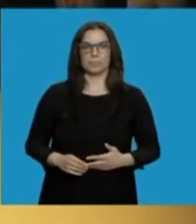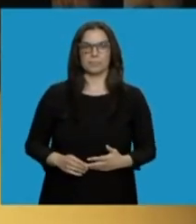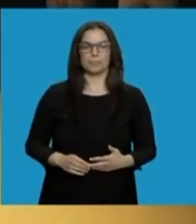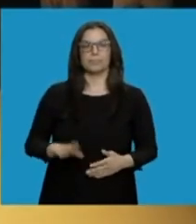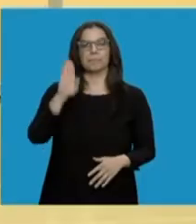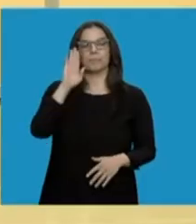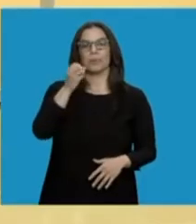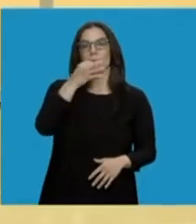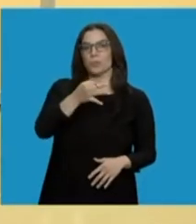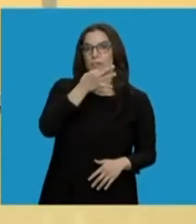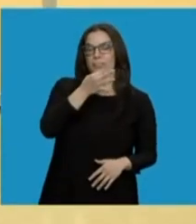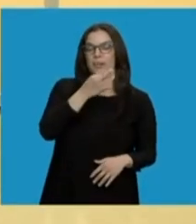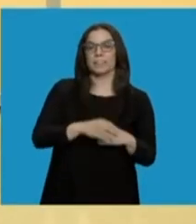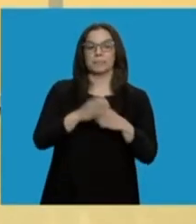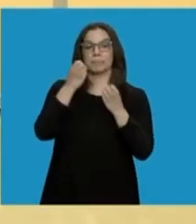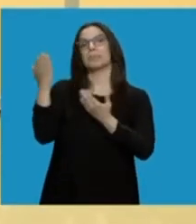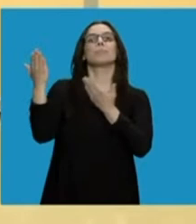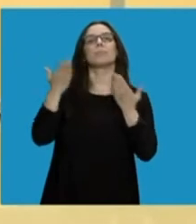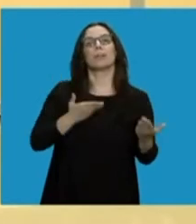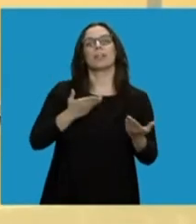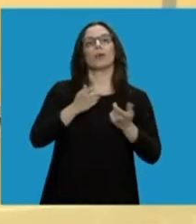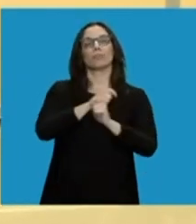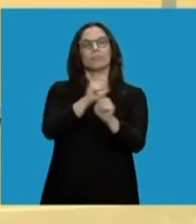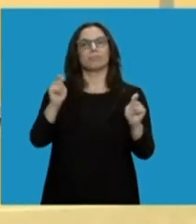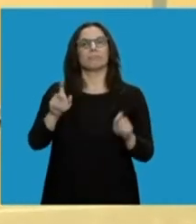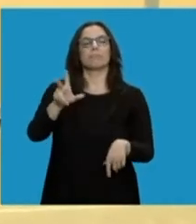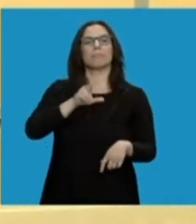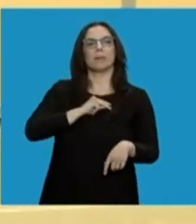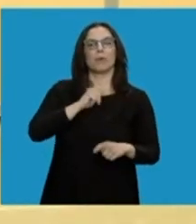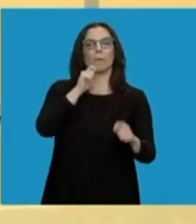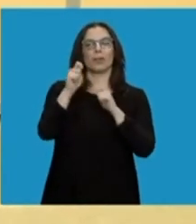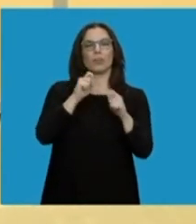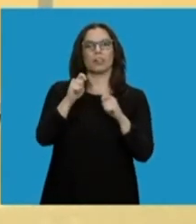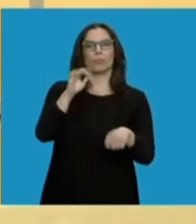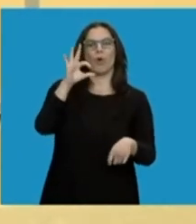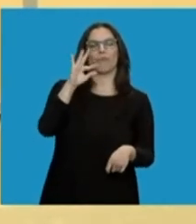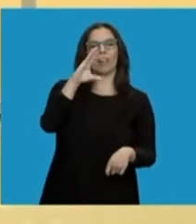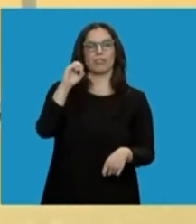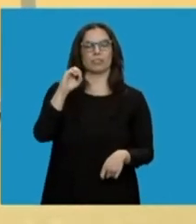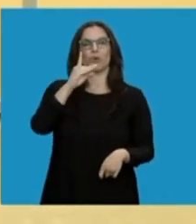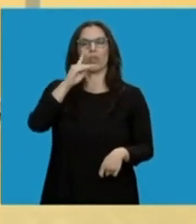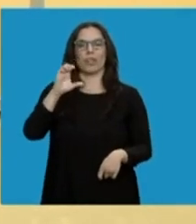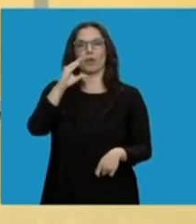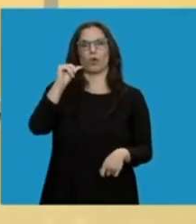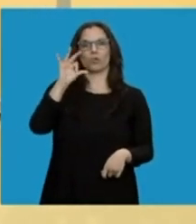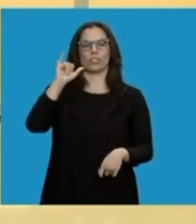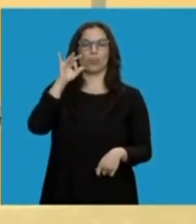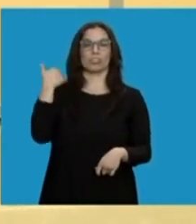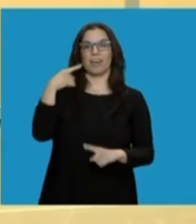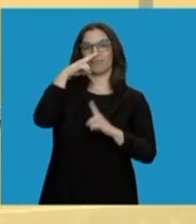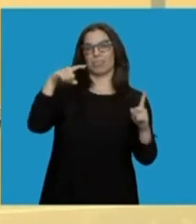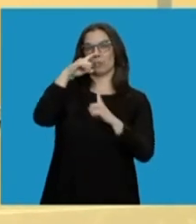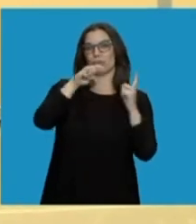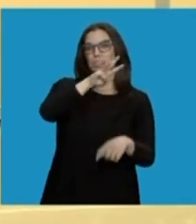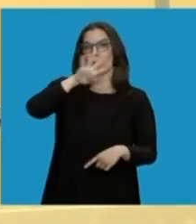Hola, buenas tardes. Bienvenidos a la entrega del Premio de Periodismo Francisco de Cossío en su edición 34, una edición interrumpida por